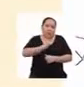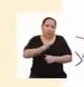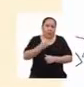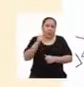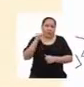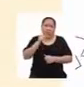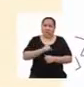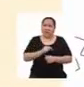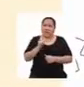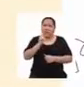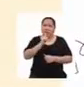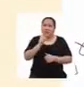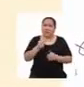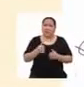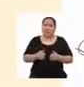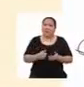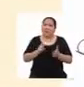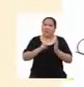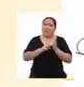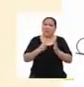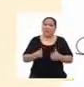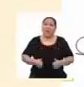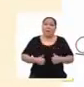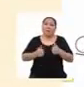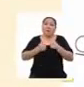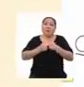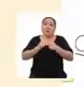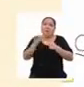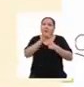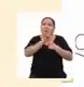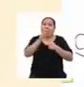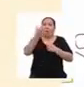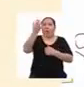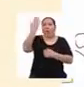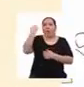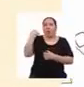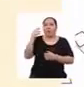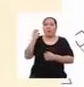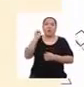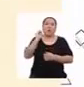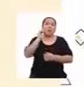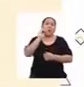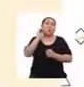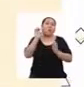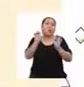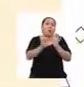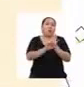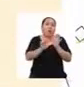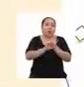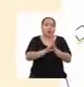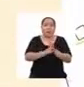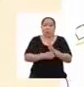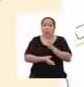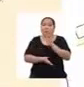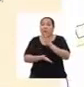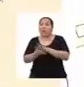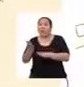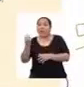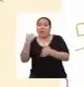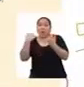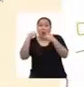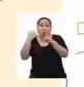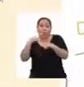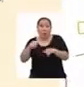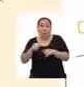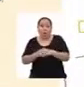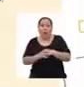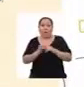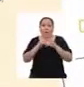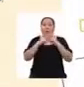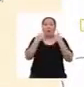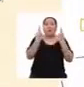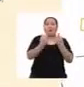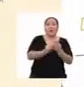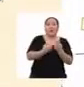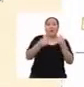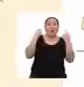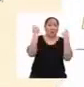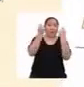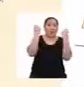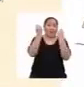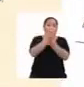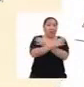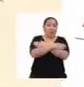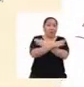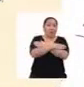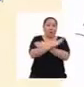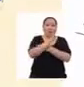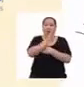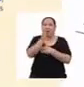una vida como la que teníamos. Actividades como ir a jugar con nuestros amigos y amigas, reunirnos para festejar cumpleaños,